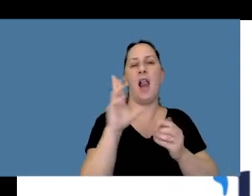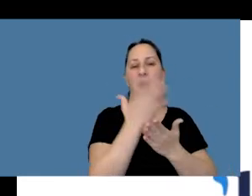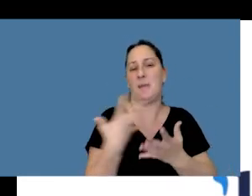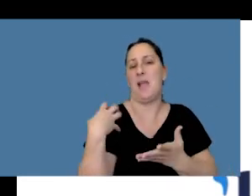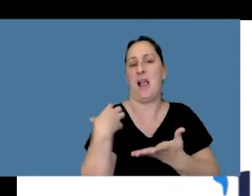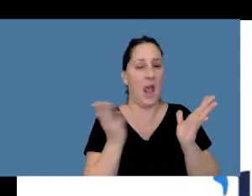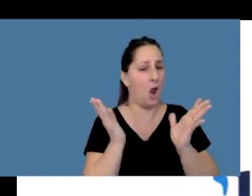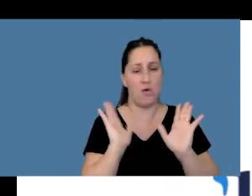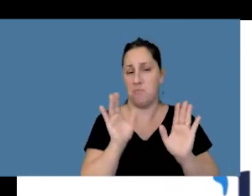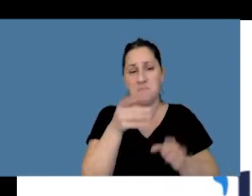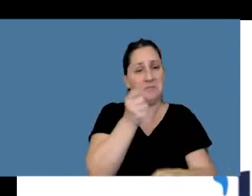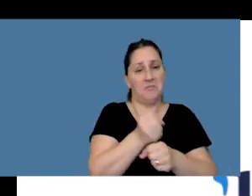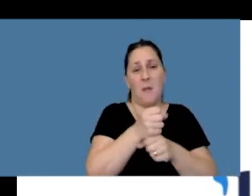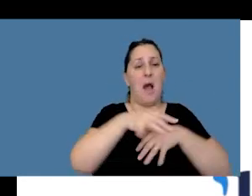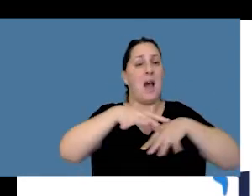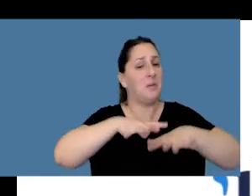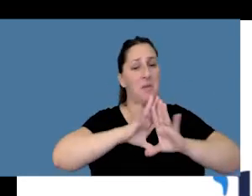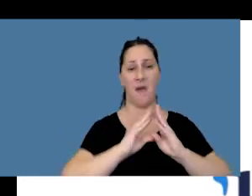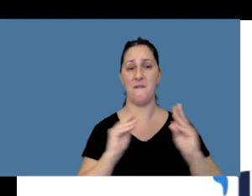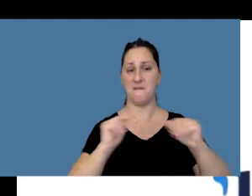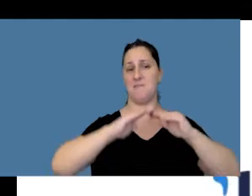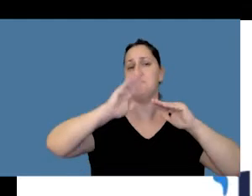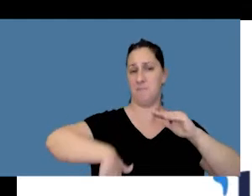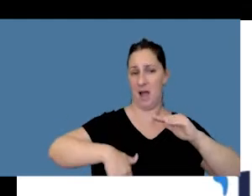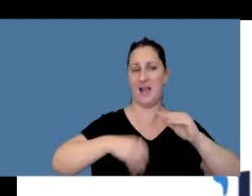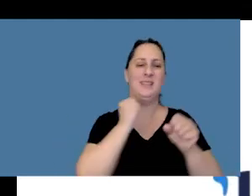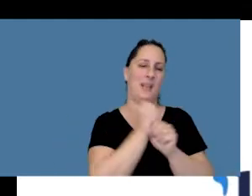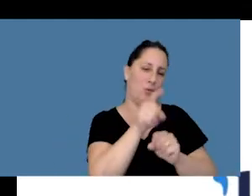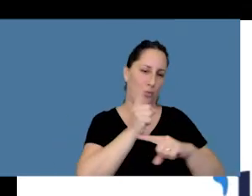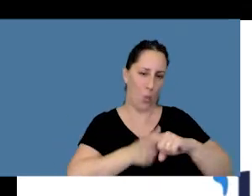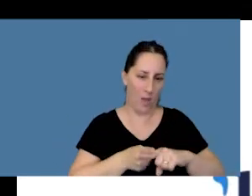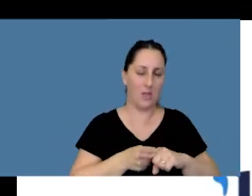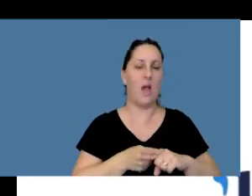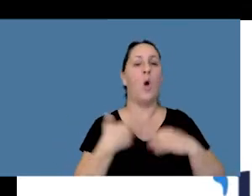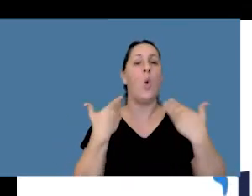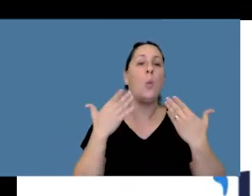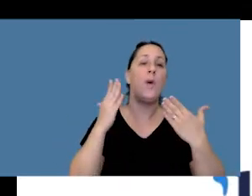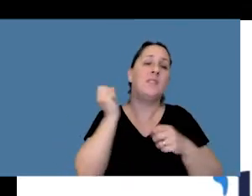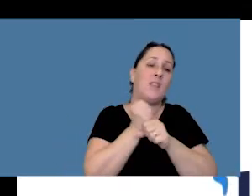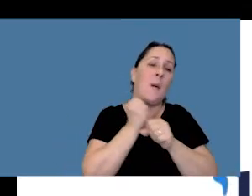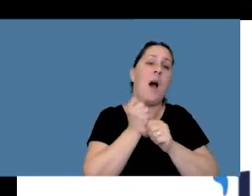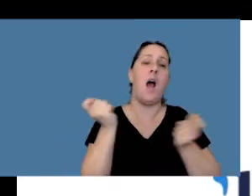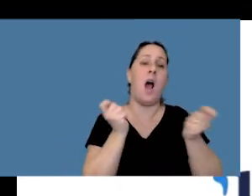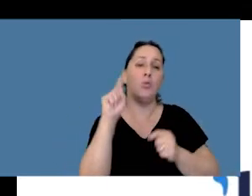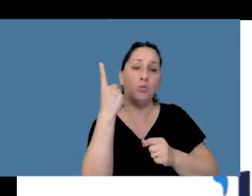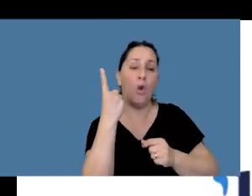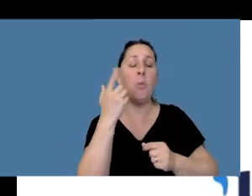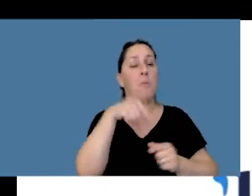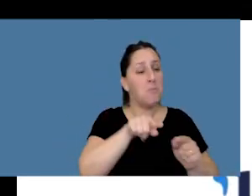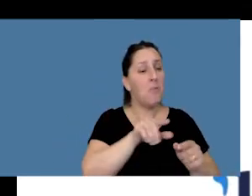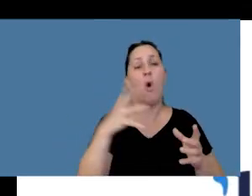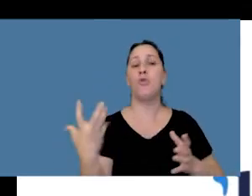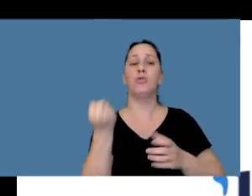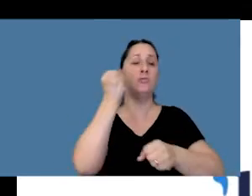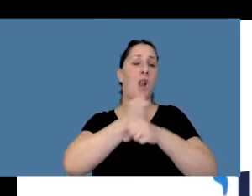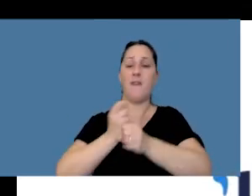de ejercer actividad independiente. Puede ser que trabajaba en forma autónoma, luego consigue un empleo en